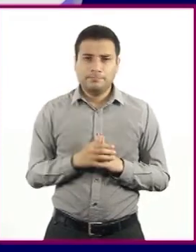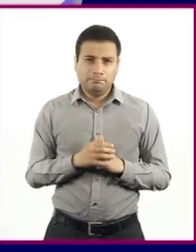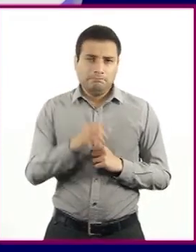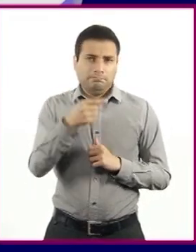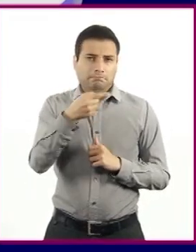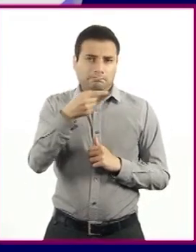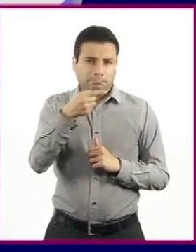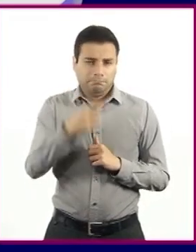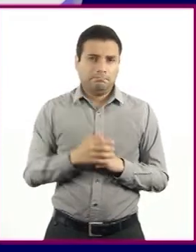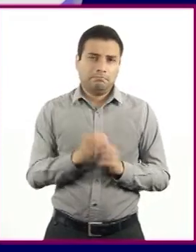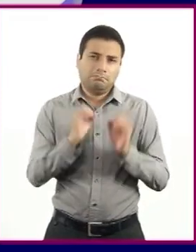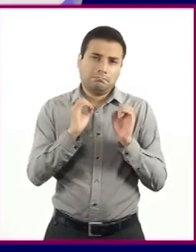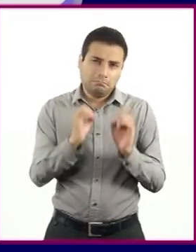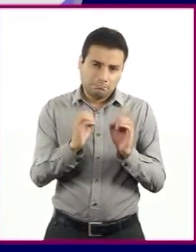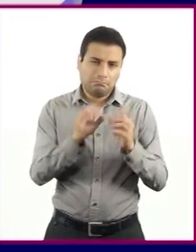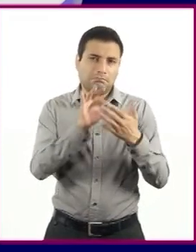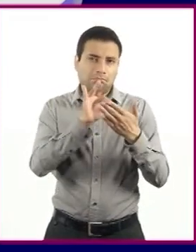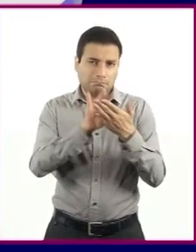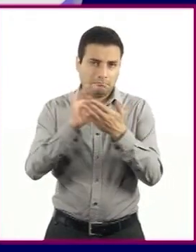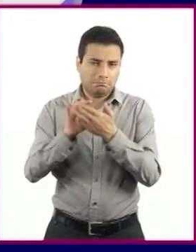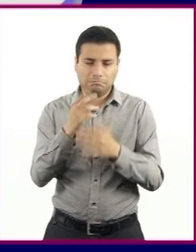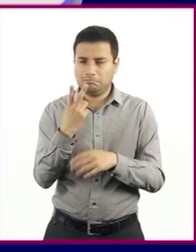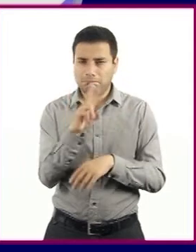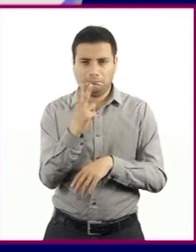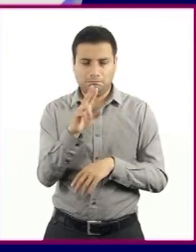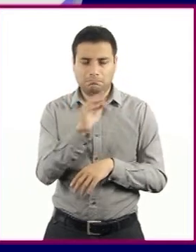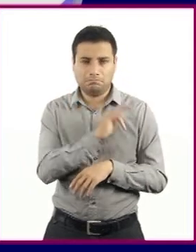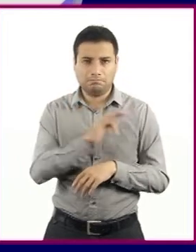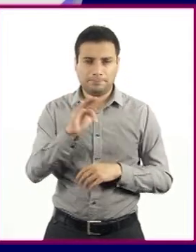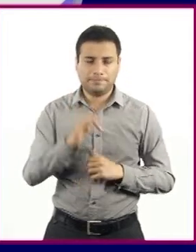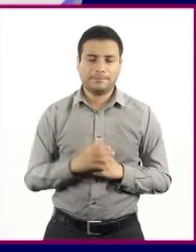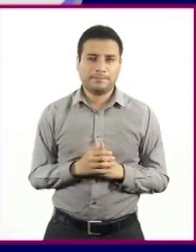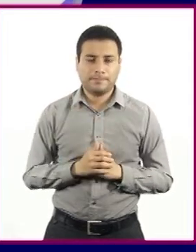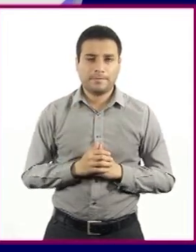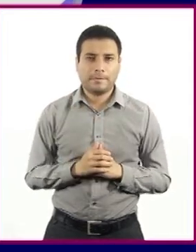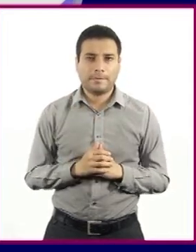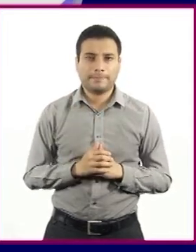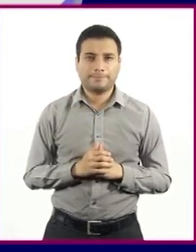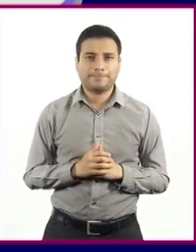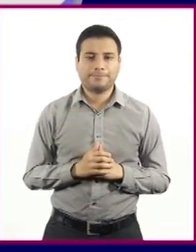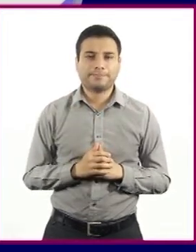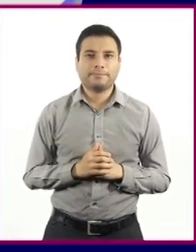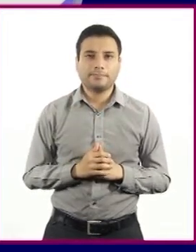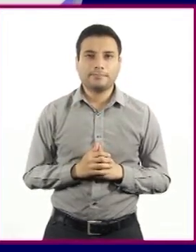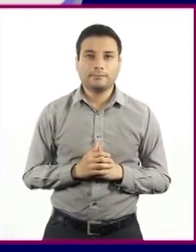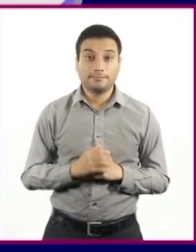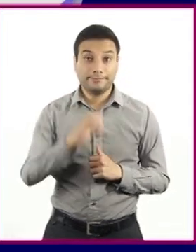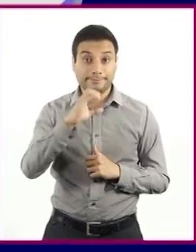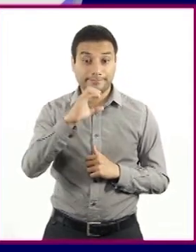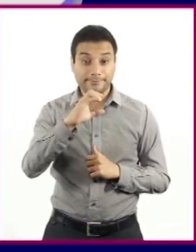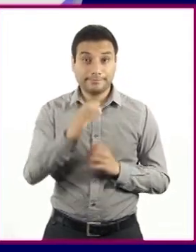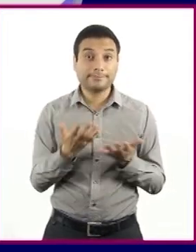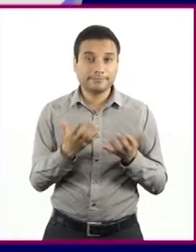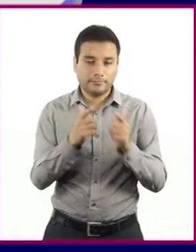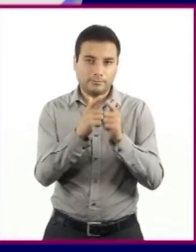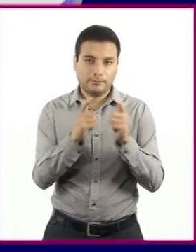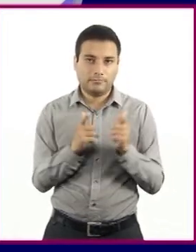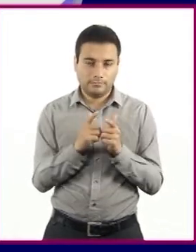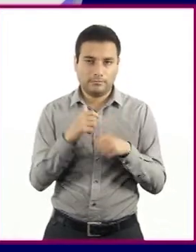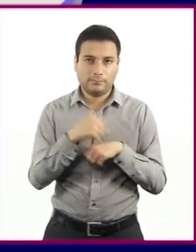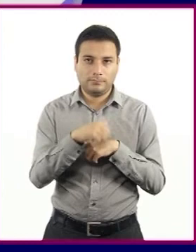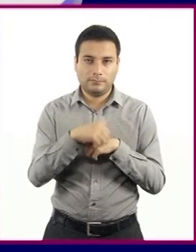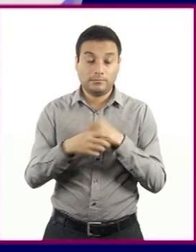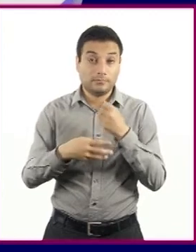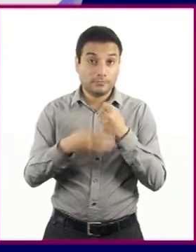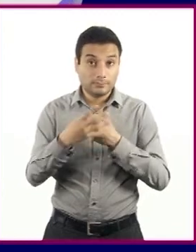raya la compartición de un par de electrones. En el caso del carbono, se encuentra en el grupo 14, por